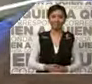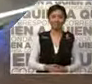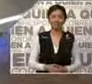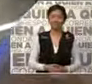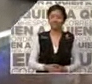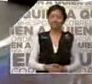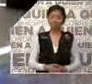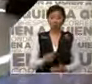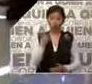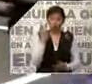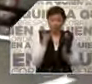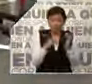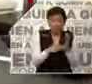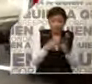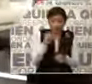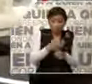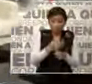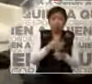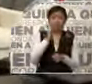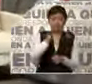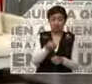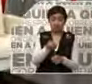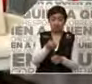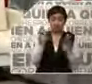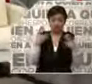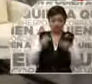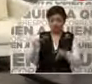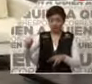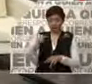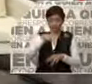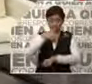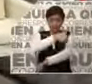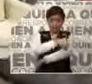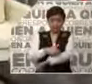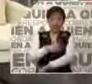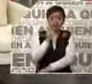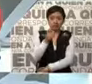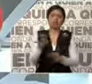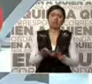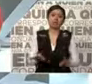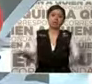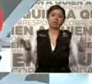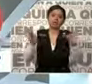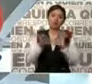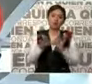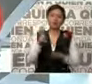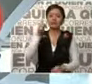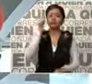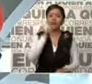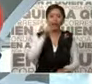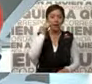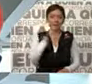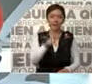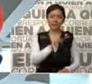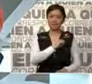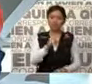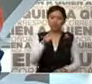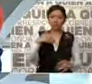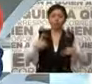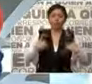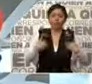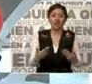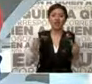Miren nada más, 2,000 pesos que en este momento representan todo para esta familia. Y ay, lo malo es de confiar en gente en la